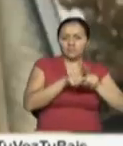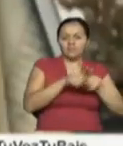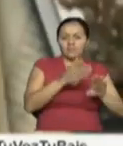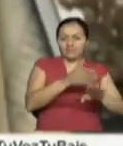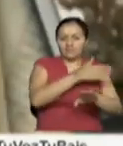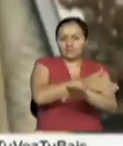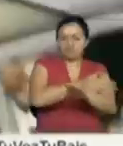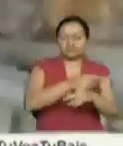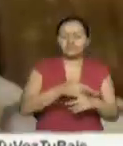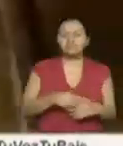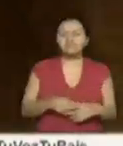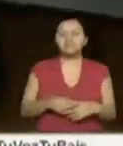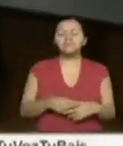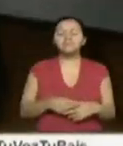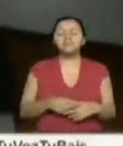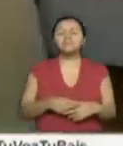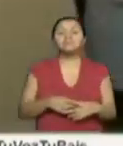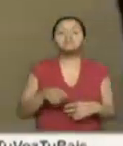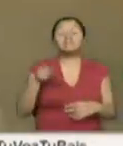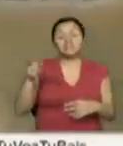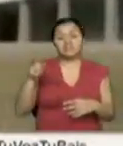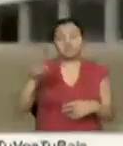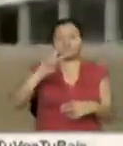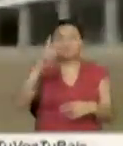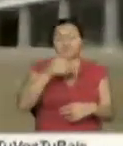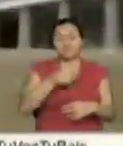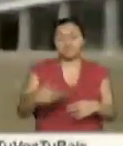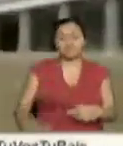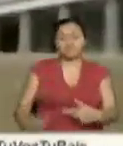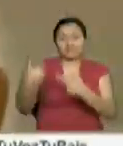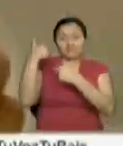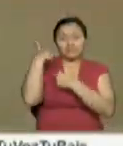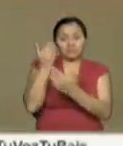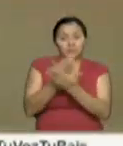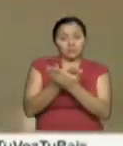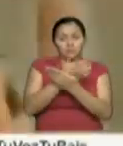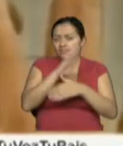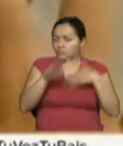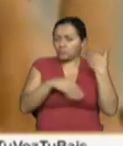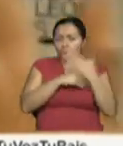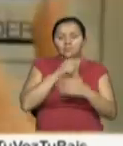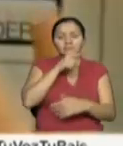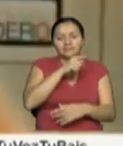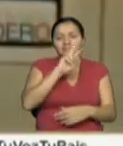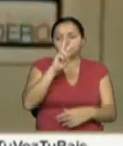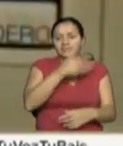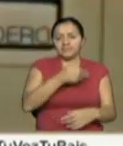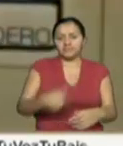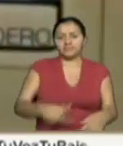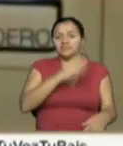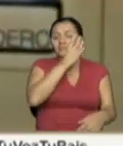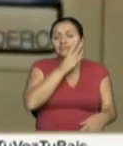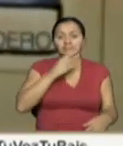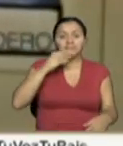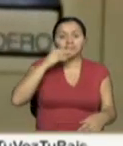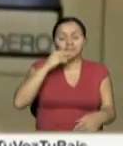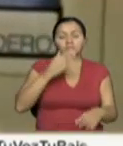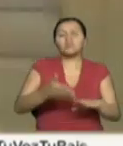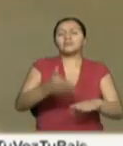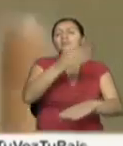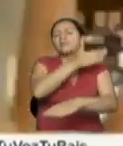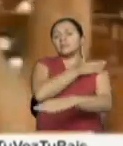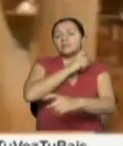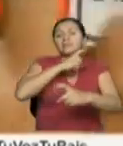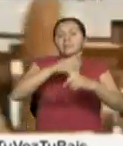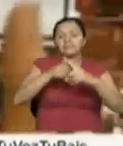su cofundador. Su vicepresidente y encargado del manejo económico fue Alberto Dajig, quien fue ministro de Finanzas en el gobierno de León Febres